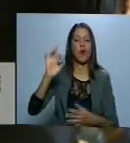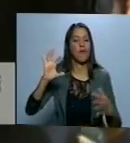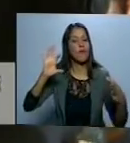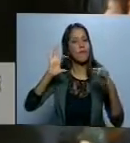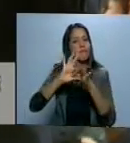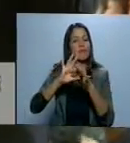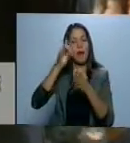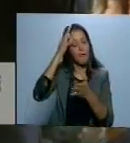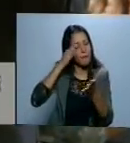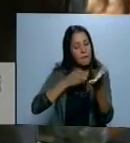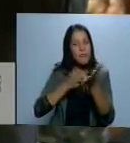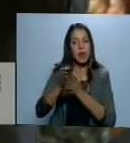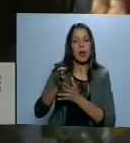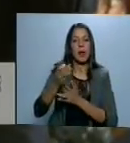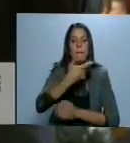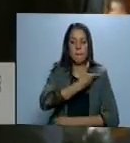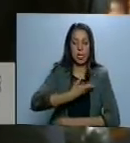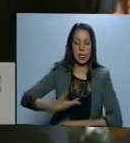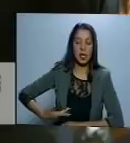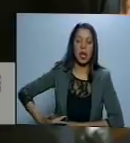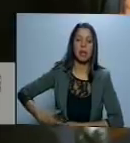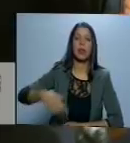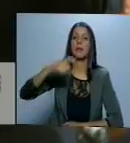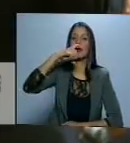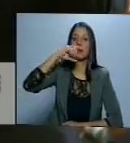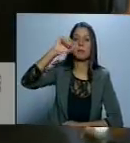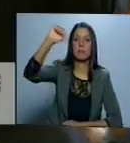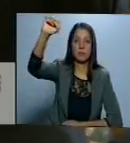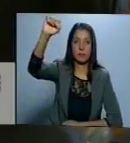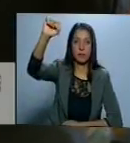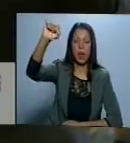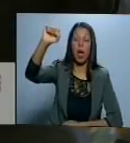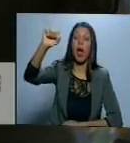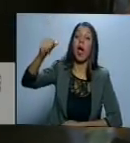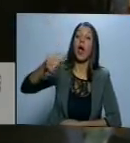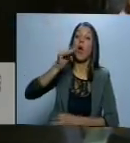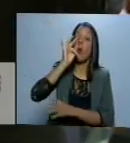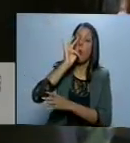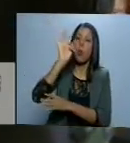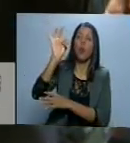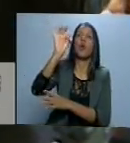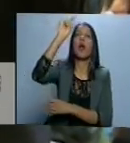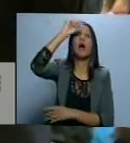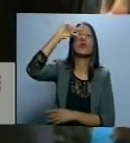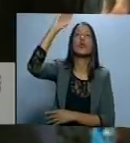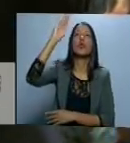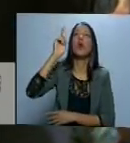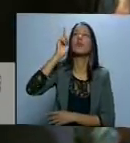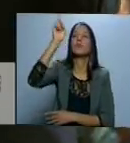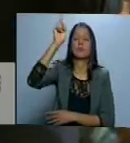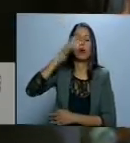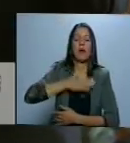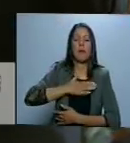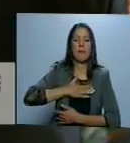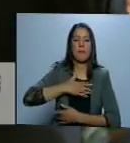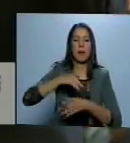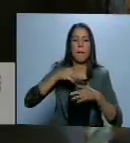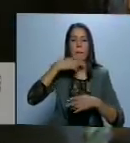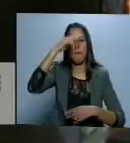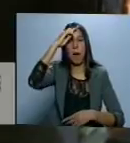absoluta al presidente Nicolás Maduro. Juro por el Dios de mis padres, por mis padres, por mis